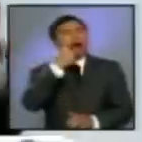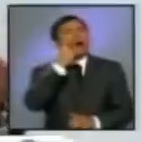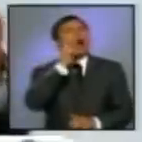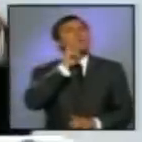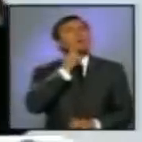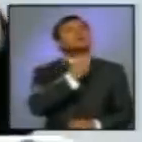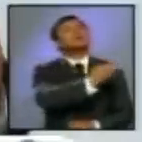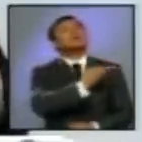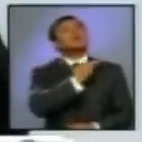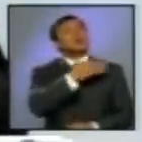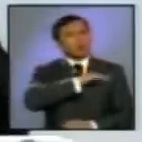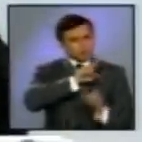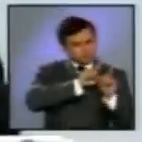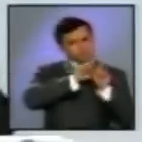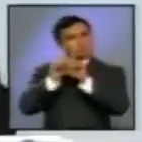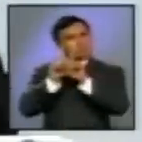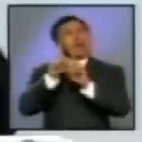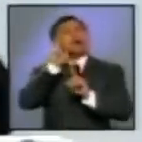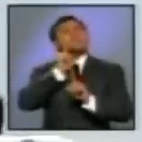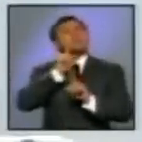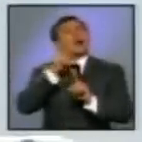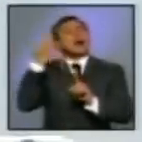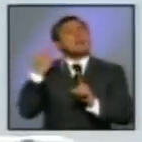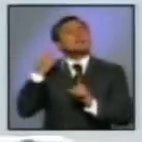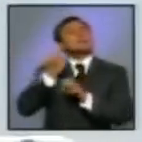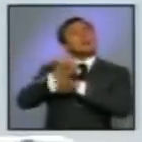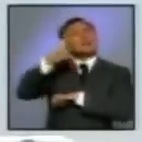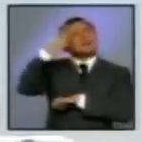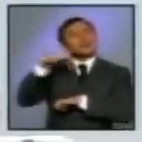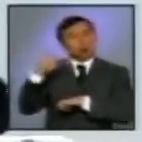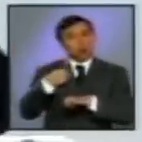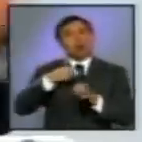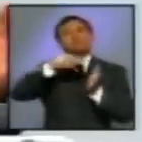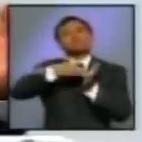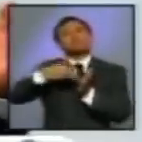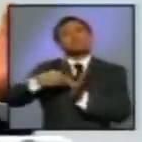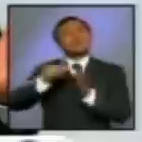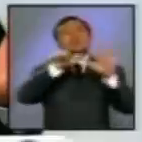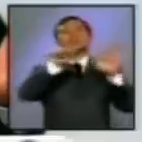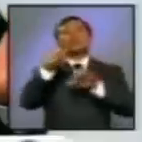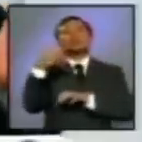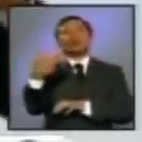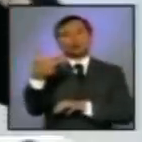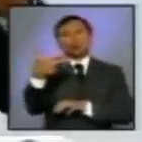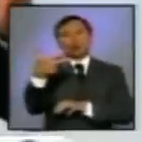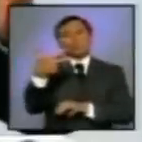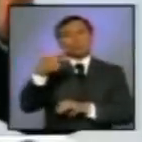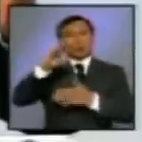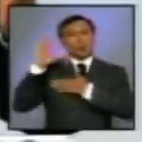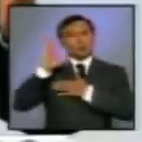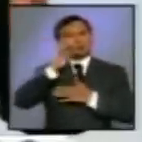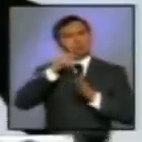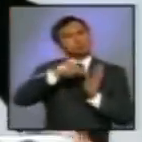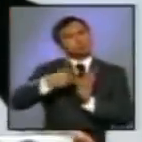el cumplimiento de los 608 compromisos que hice en el Estado de México. No se deslinde de esta campaña que su partido